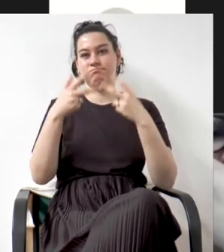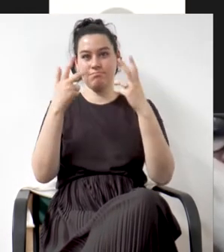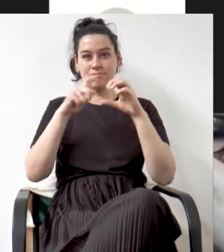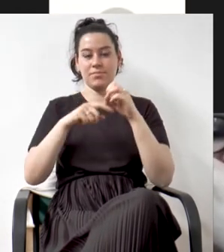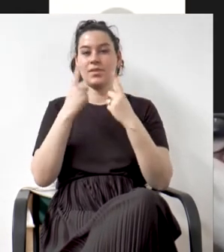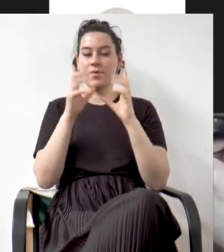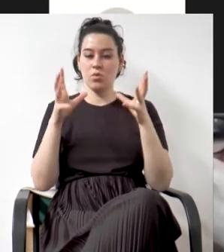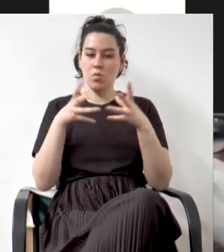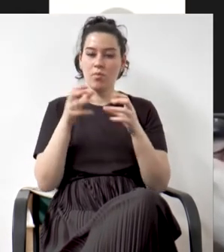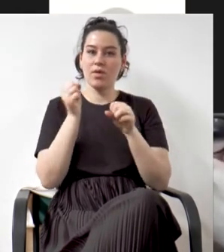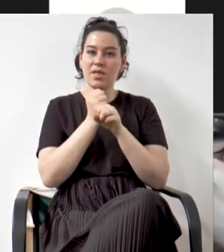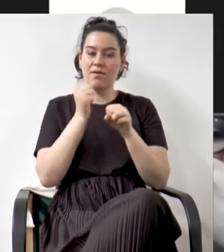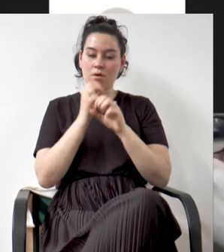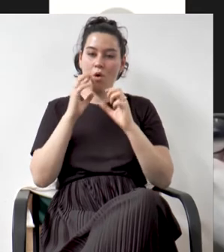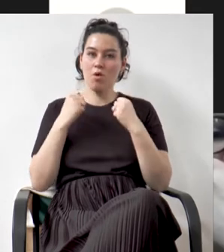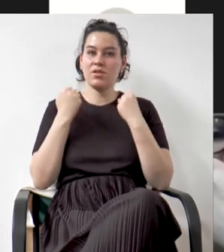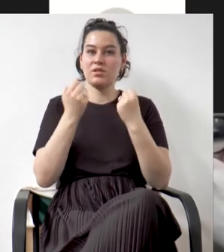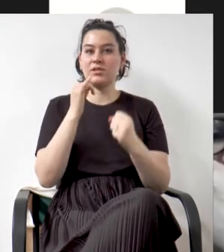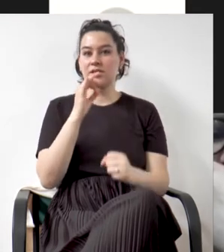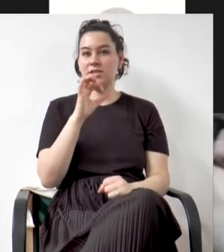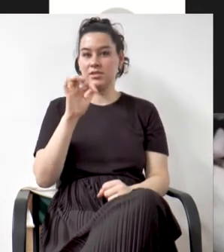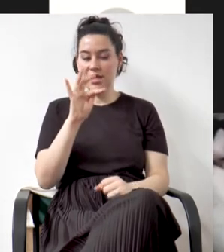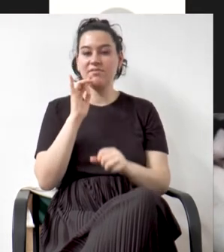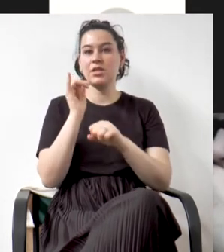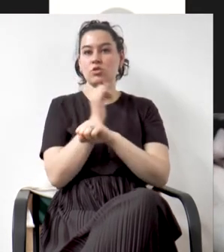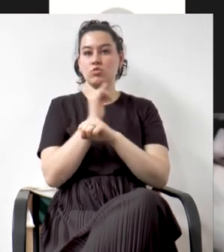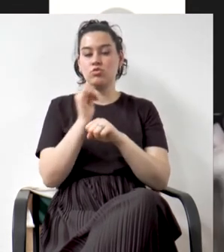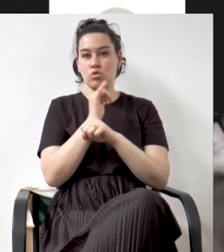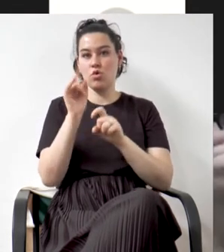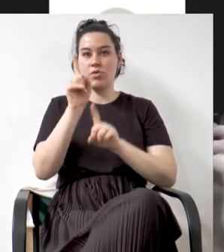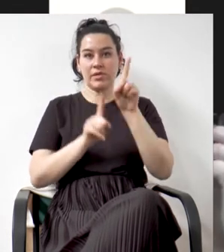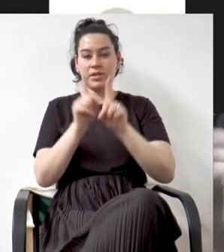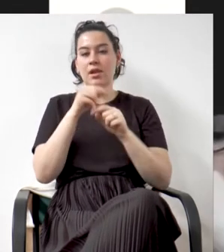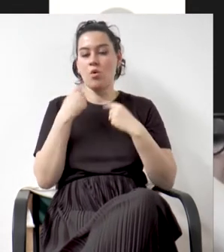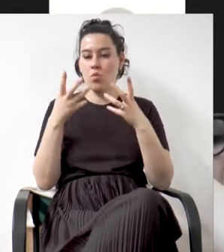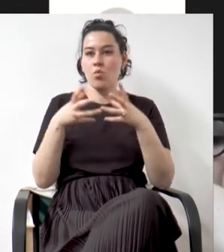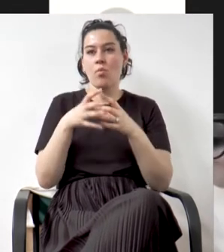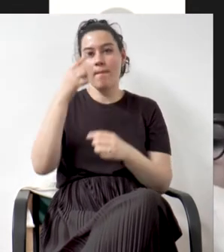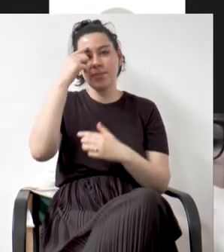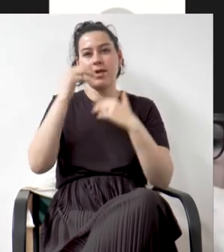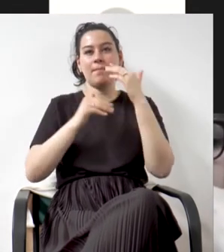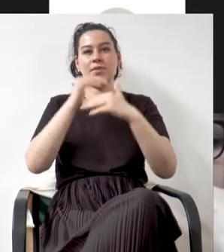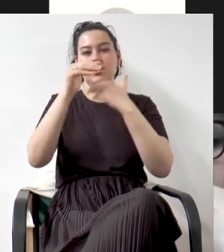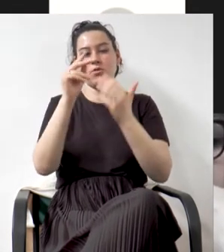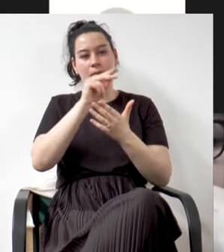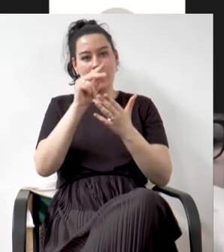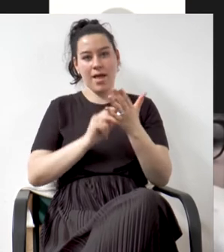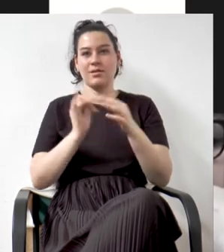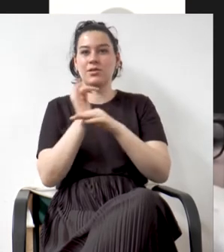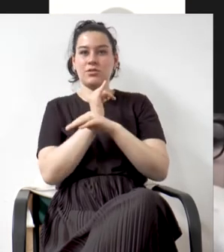trabajo Consolidación de ICEF como institución universitaria, que es uno de los grupos que viene pensando el Plan de Desarrollo